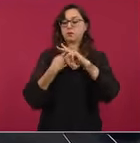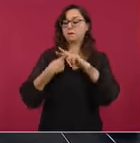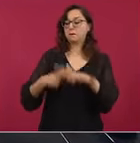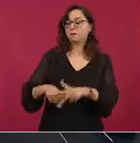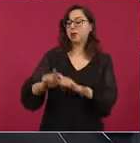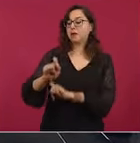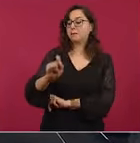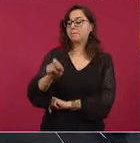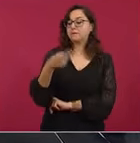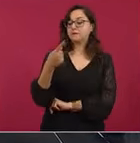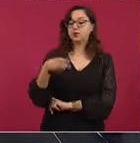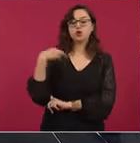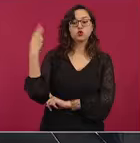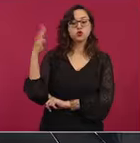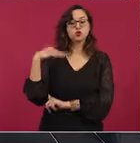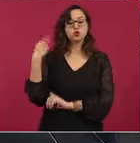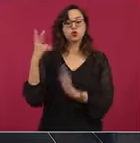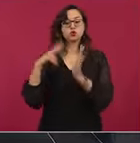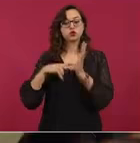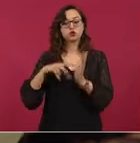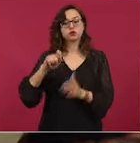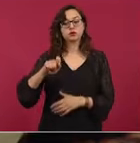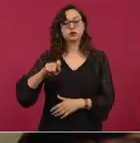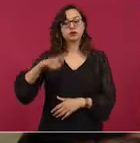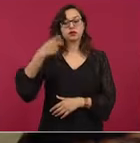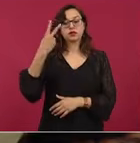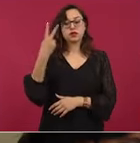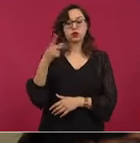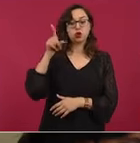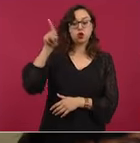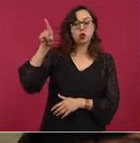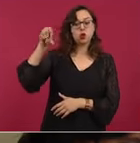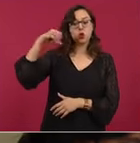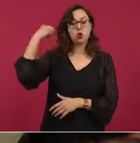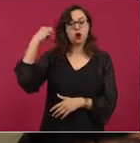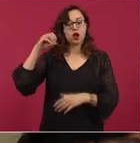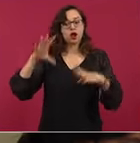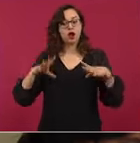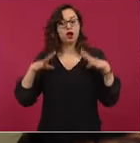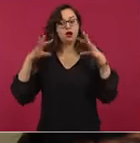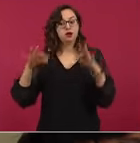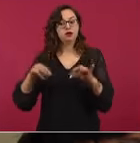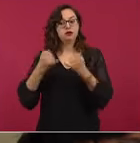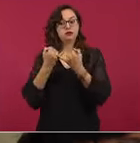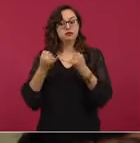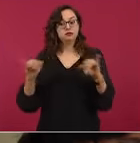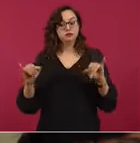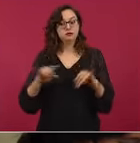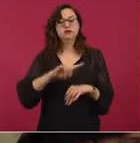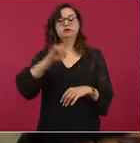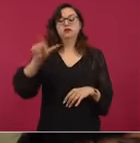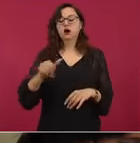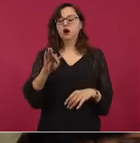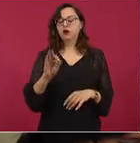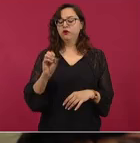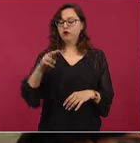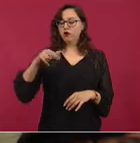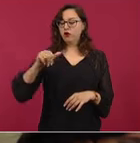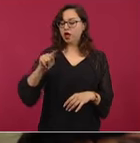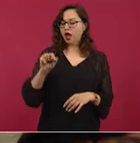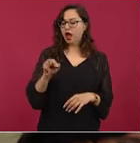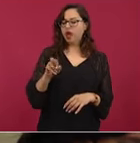ellas en Guelatao, Oaxaca, y según la misma nota, Fonatur hizo público que después de estas